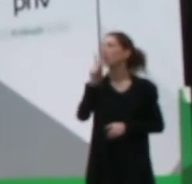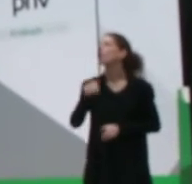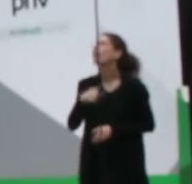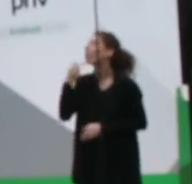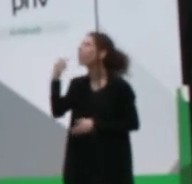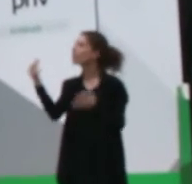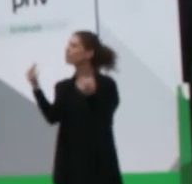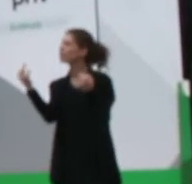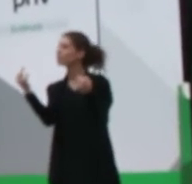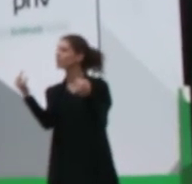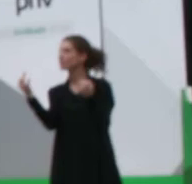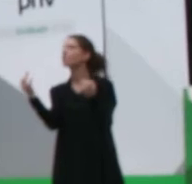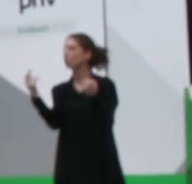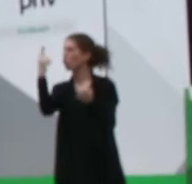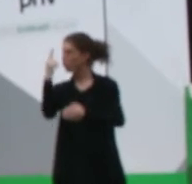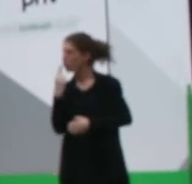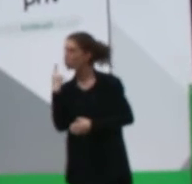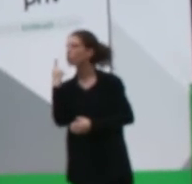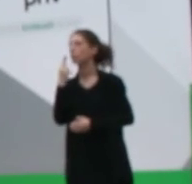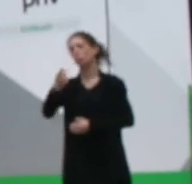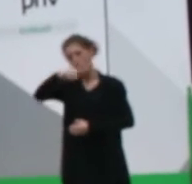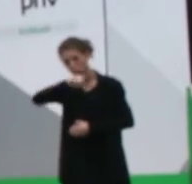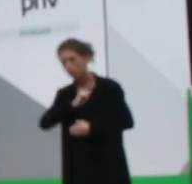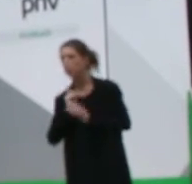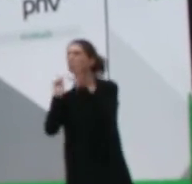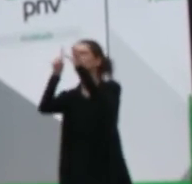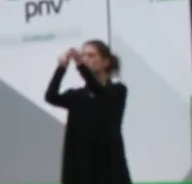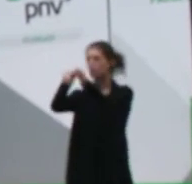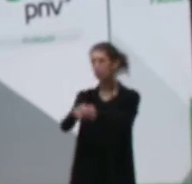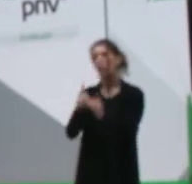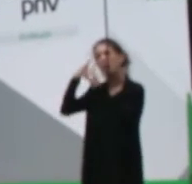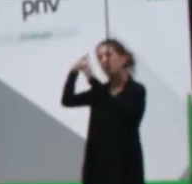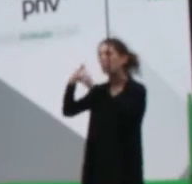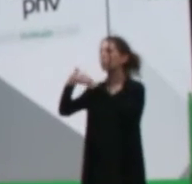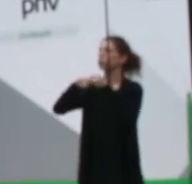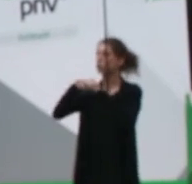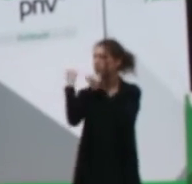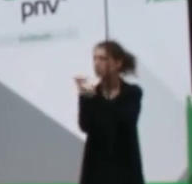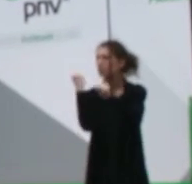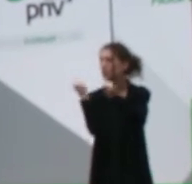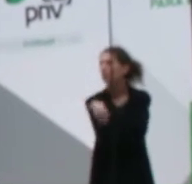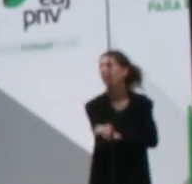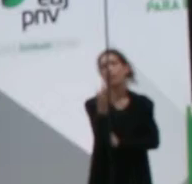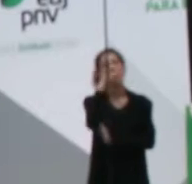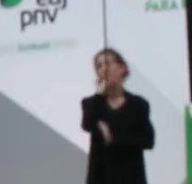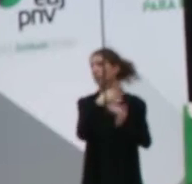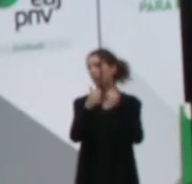mi grano de arena en nuestro compromiso colectivo. Ayuda a la creación de empleo, hoy nuestra